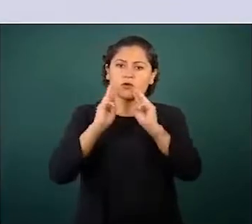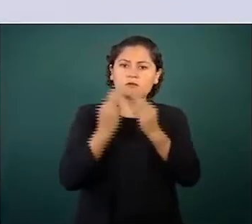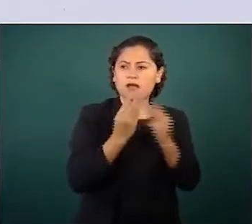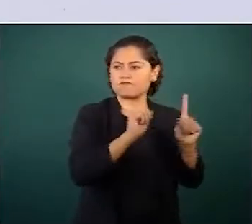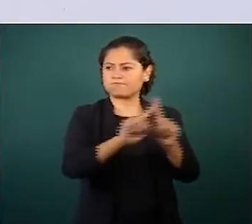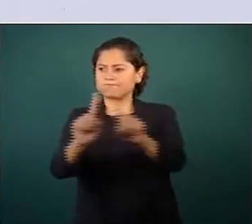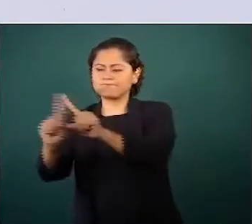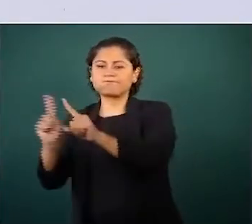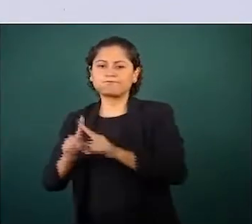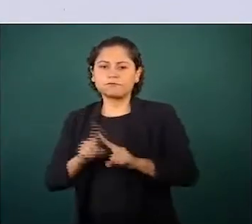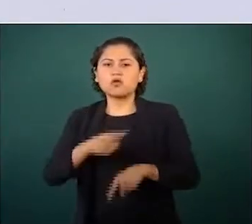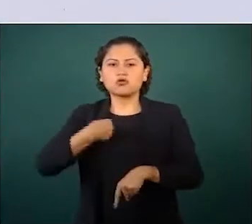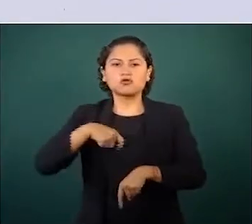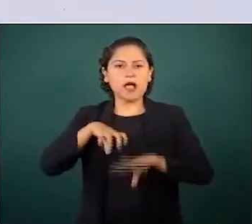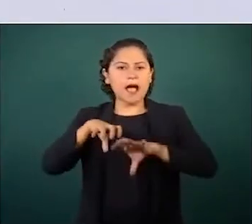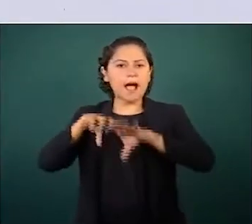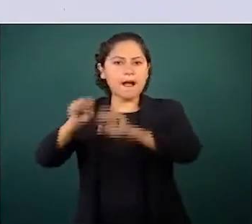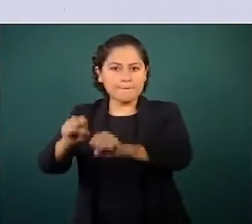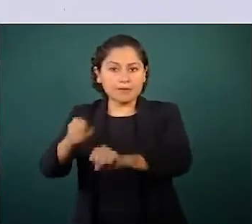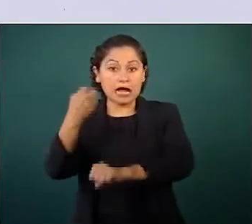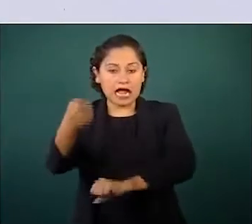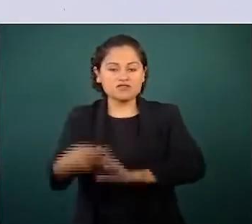son prueba contundente de ello